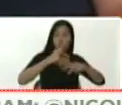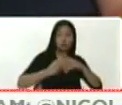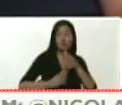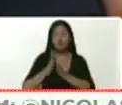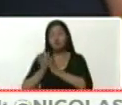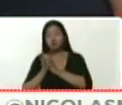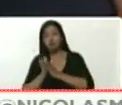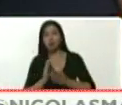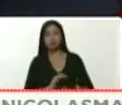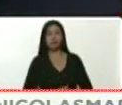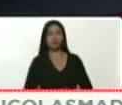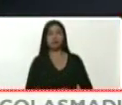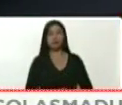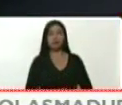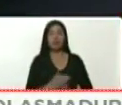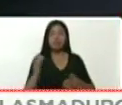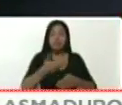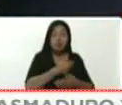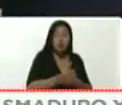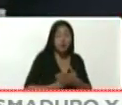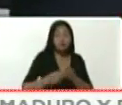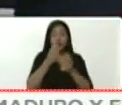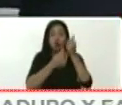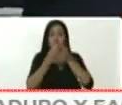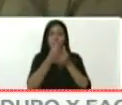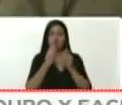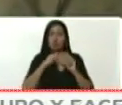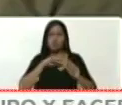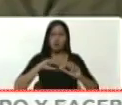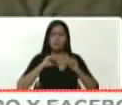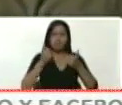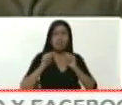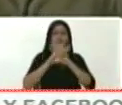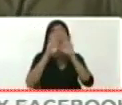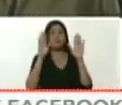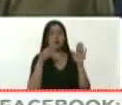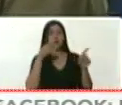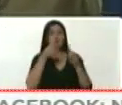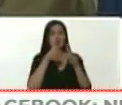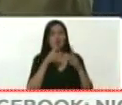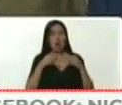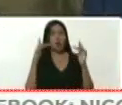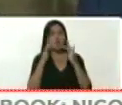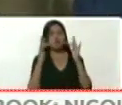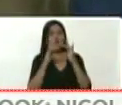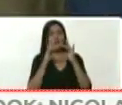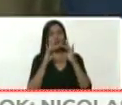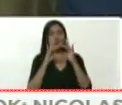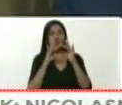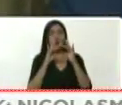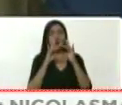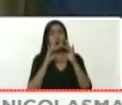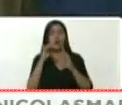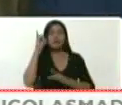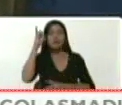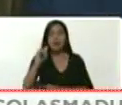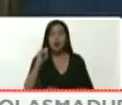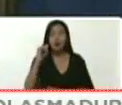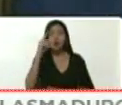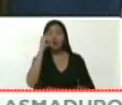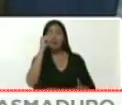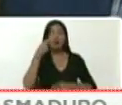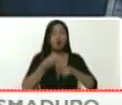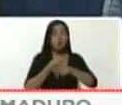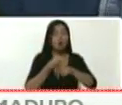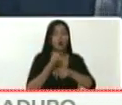producción y de recuperación económica. Quiero empezar bien temprano, vámonos para Yaracuy. Allá está el gobernador Julio León